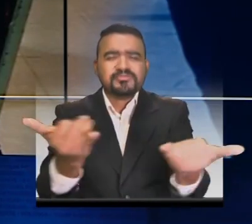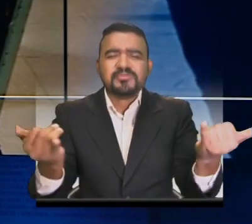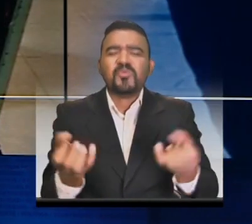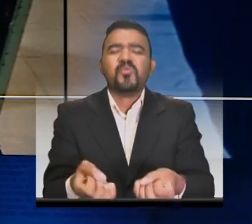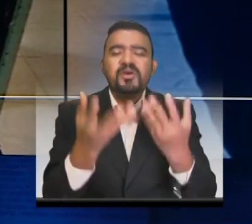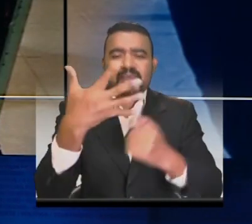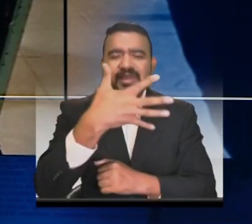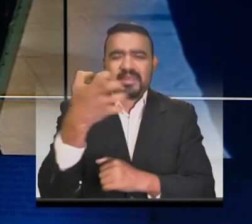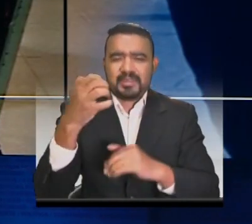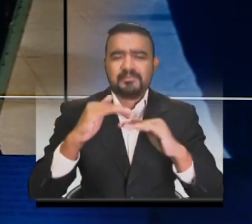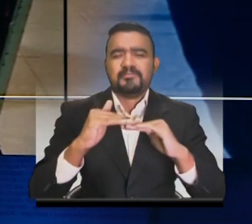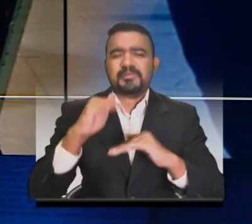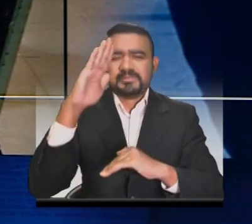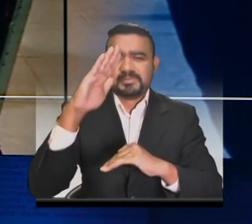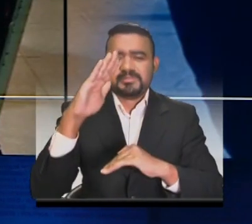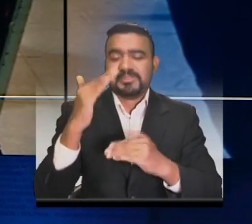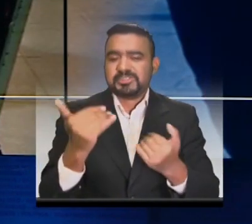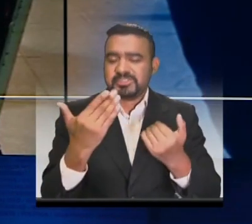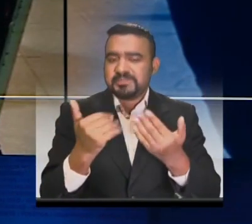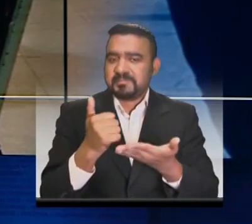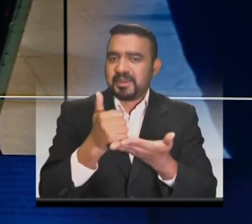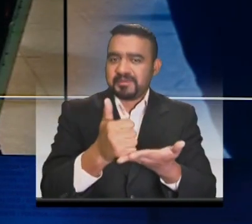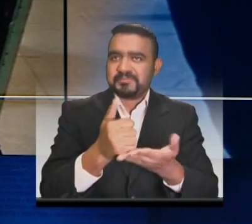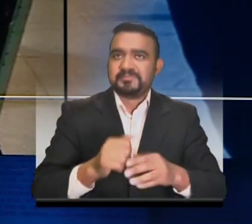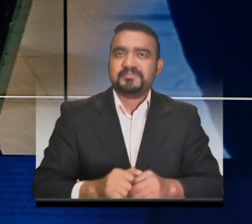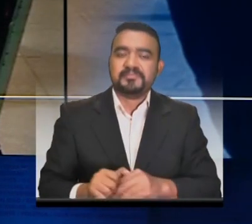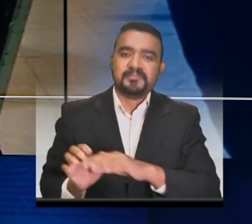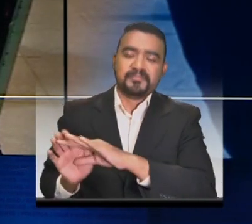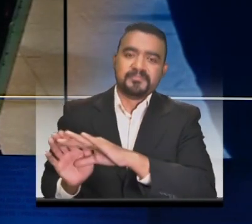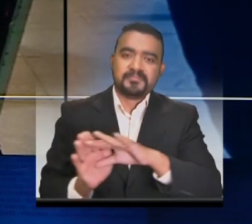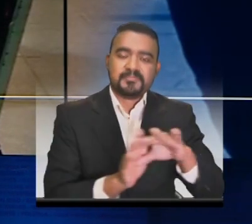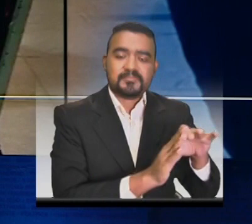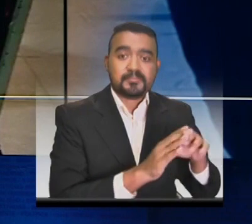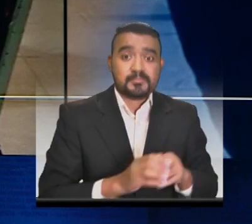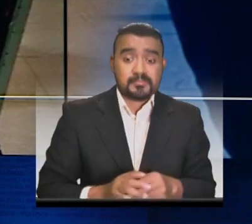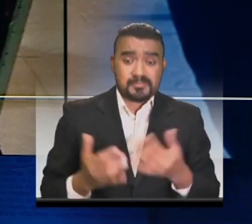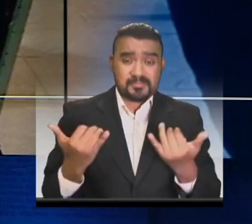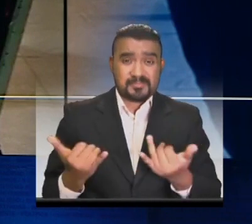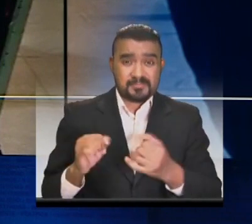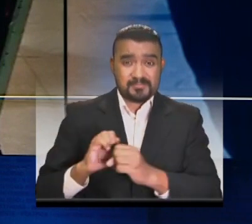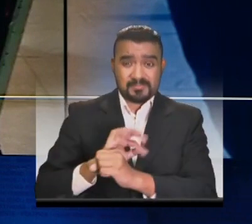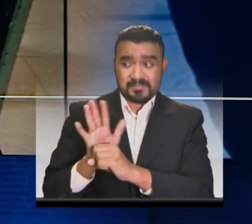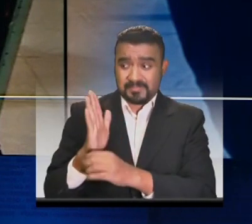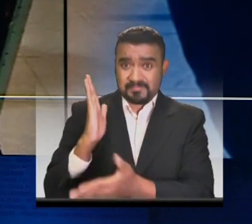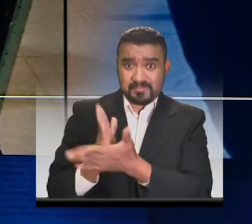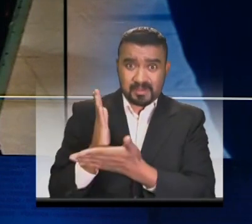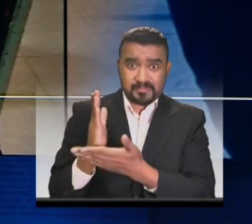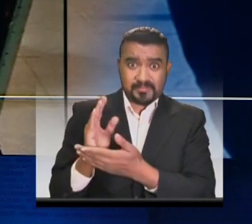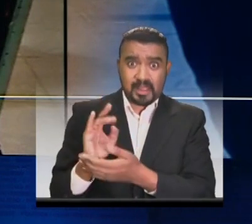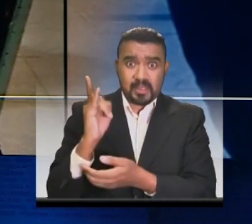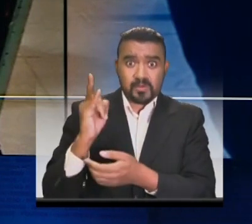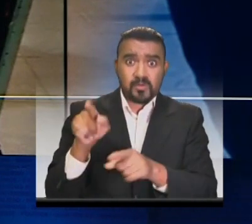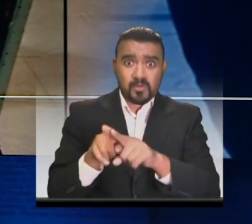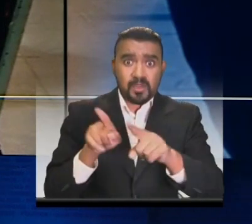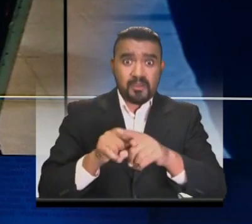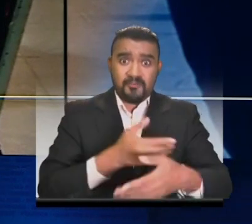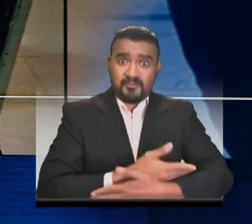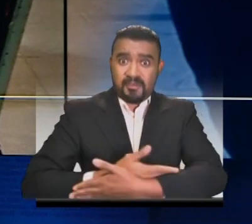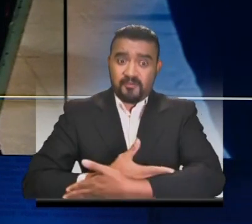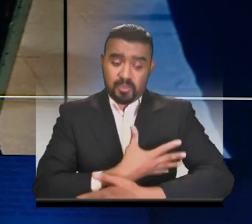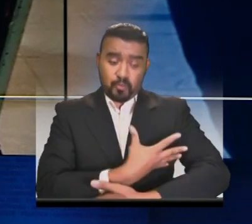En tiempos de COVID-19 es posible la lactancia materna. Expertos recomiendan no interrumpirla porque fortalece el